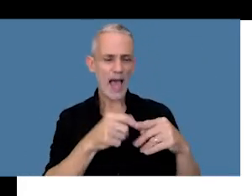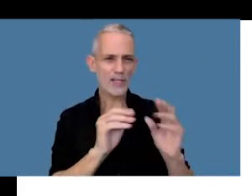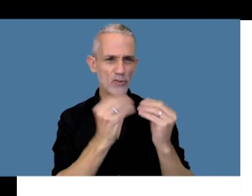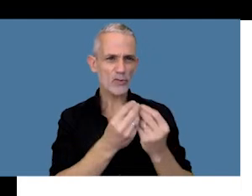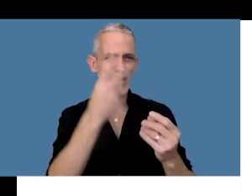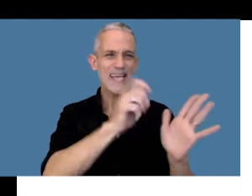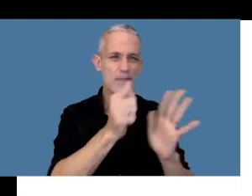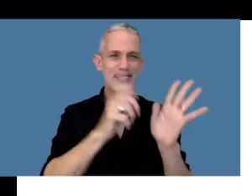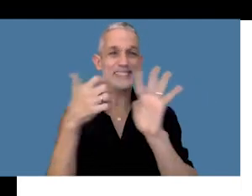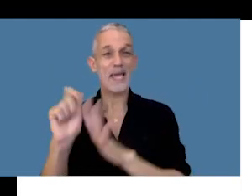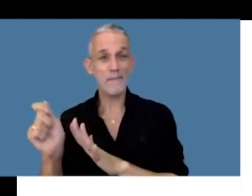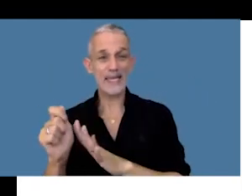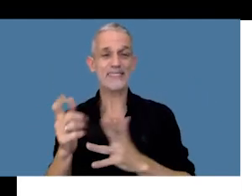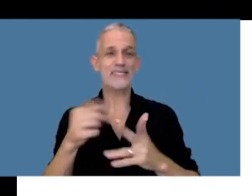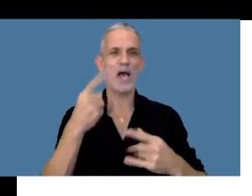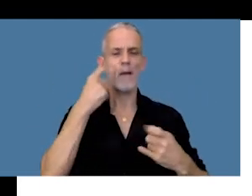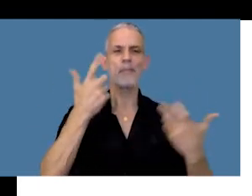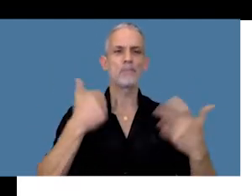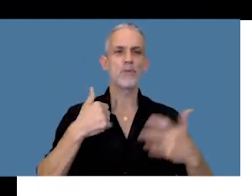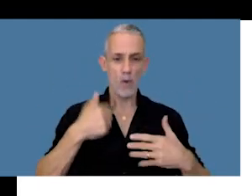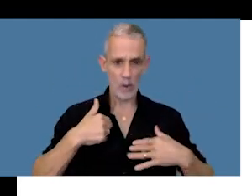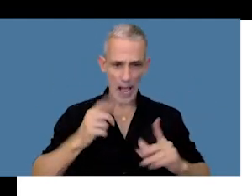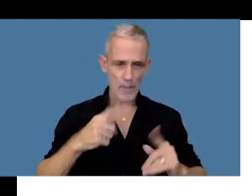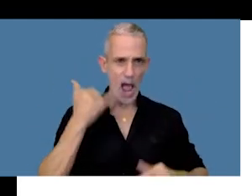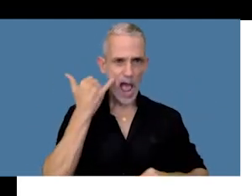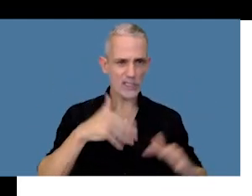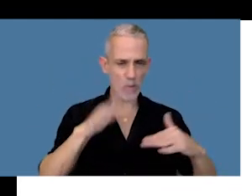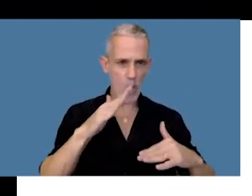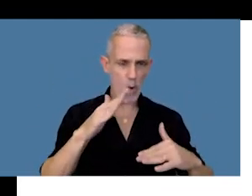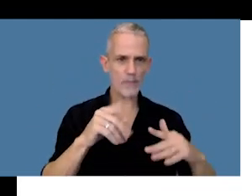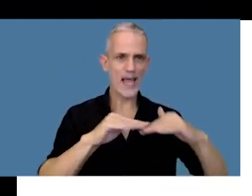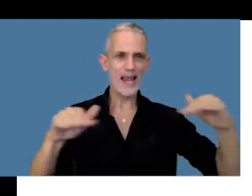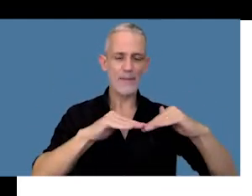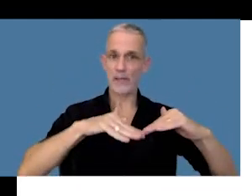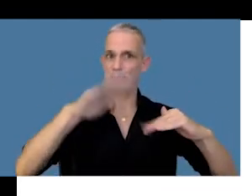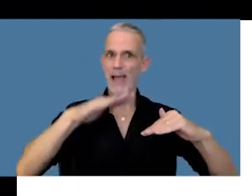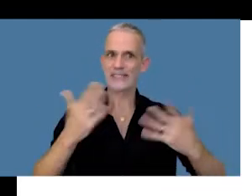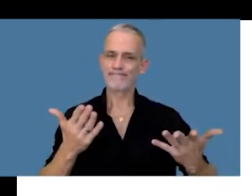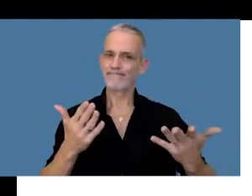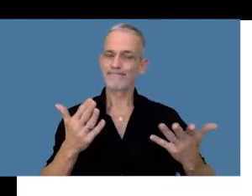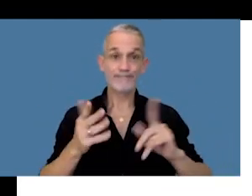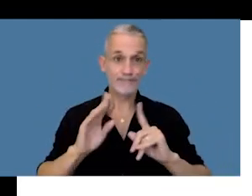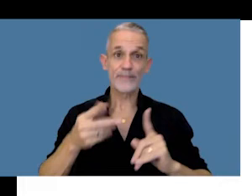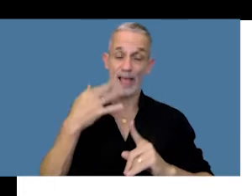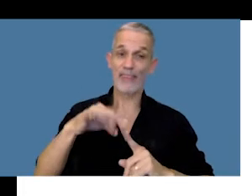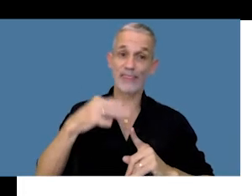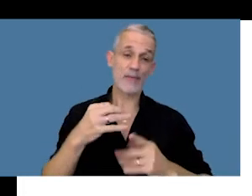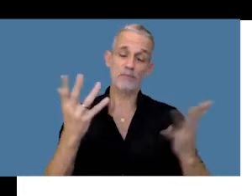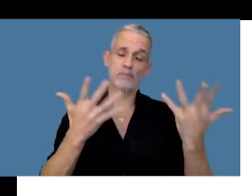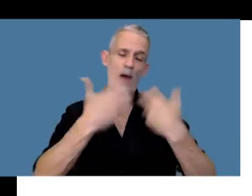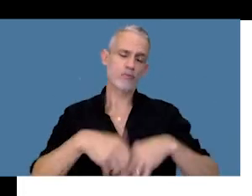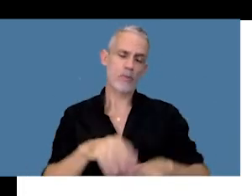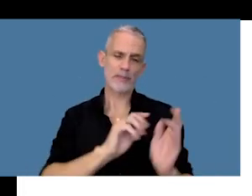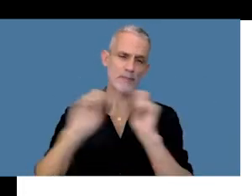semestre se detecta, se autodetecta o es detectado que se pasó de ese límite máximo, será excluido del